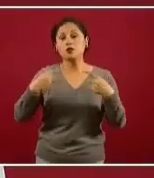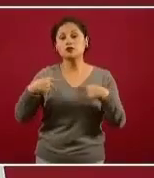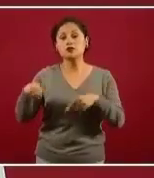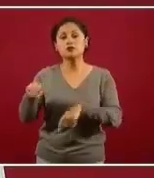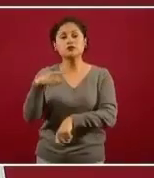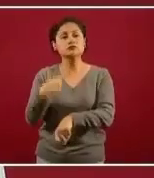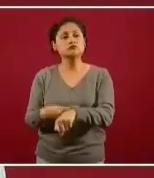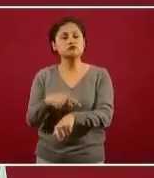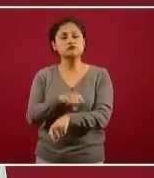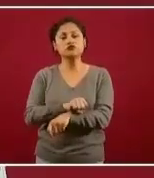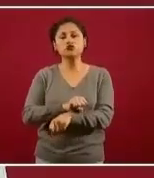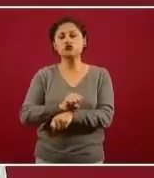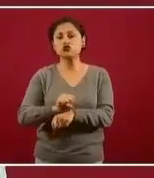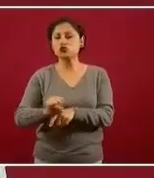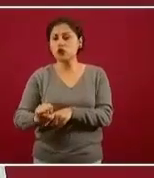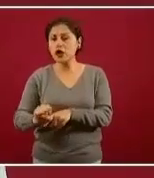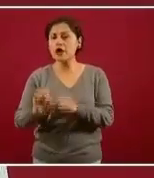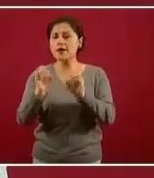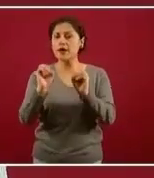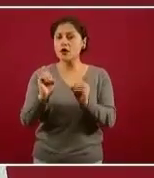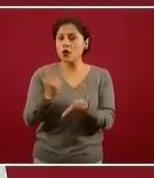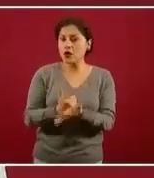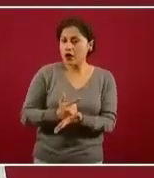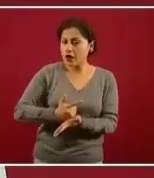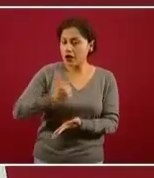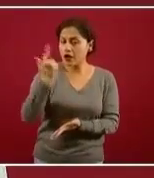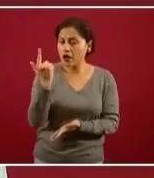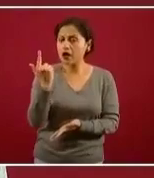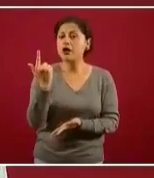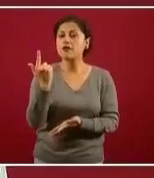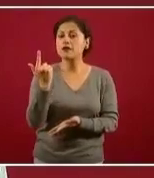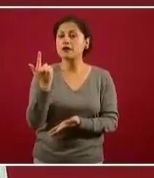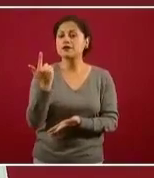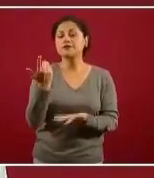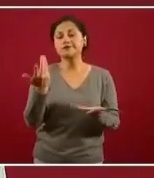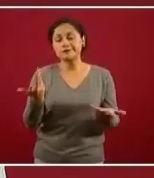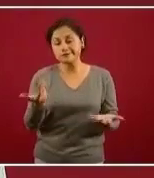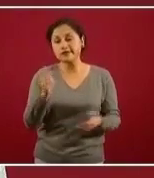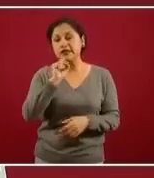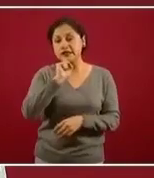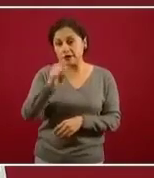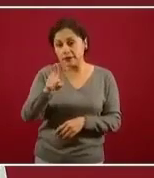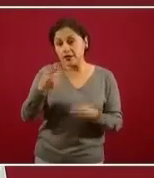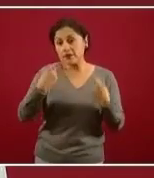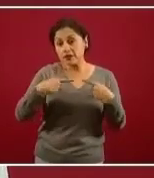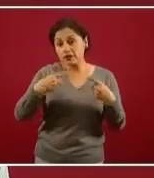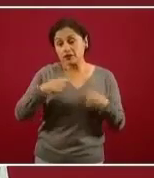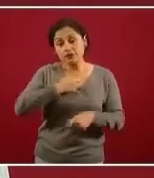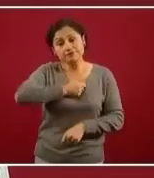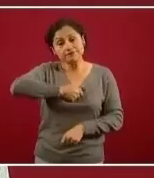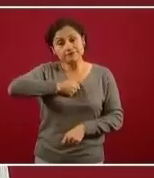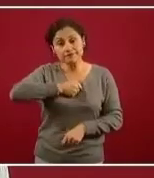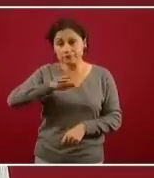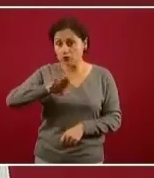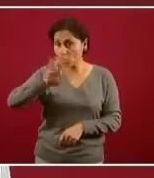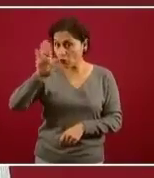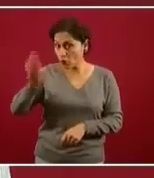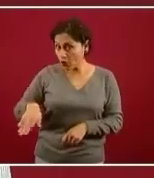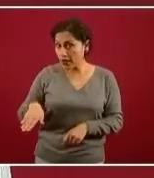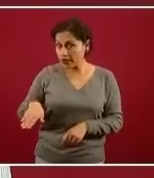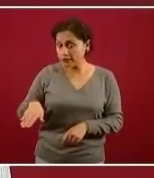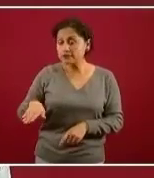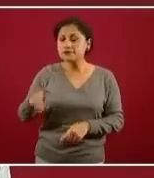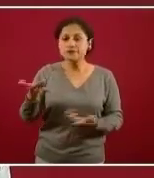leve, moderada o grave, y desafortunadamente las cantidad de personas que pueden morir depende mucho de